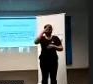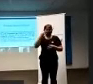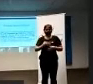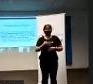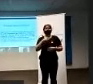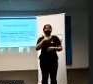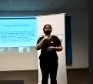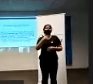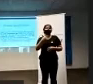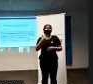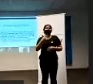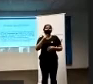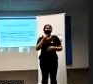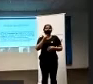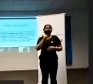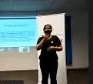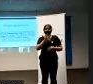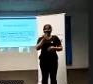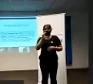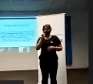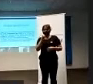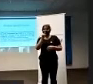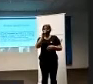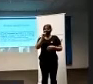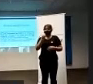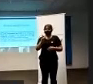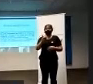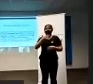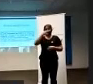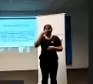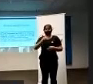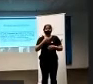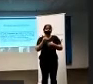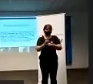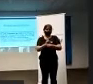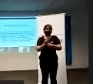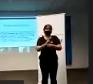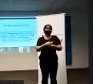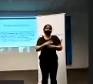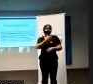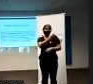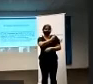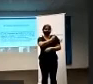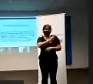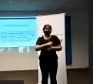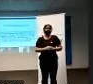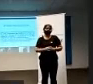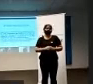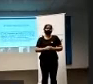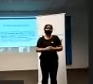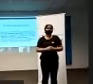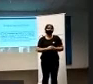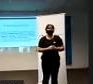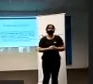que necesitan asistencia ambulatoria u hospitalaria, 78% para formas moderadas y 50% para